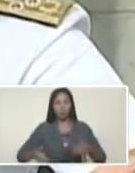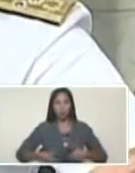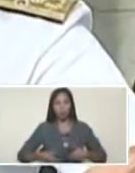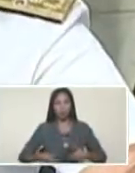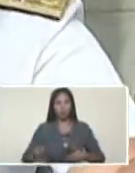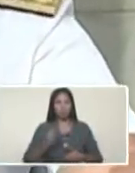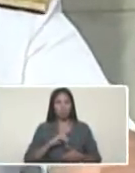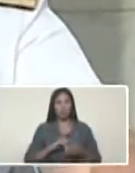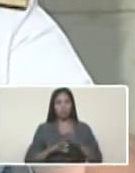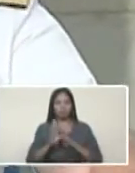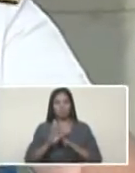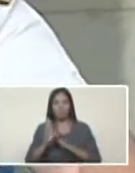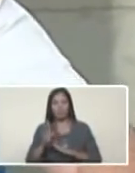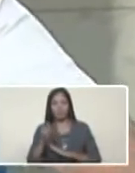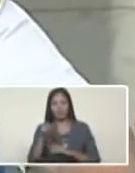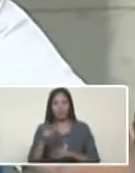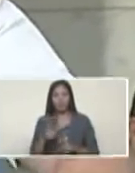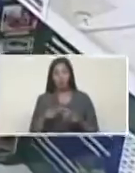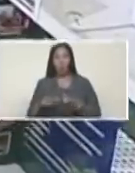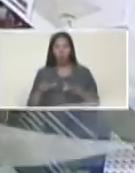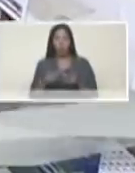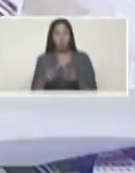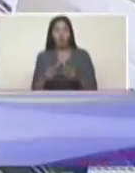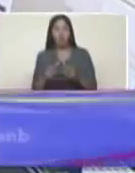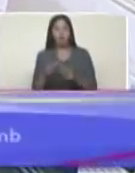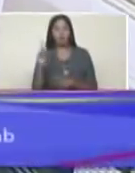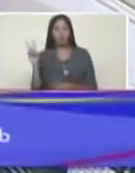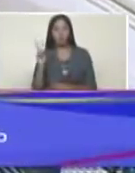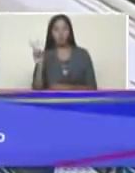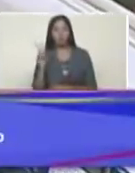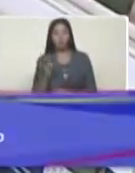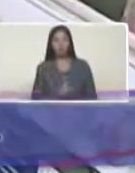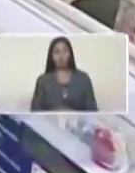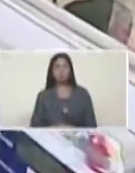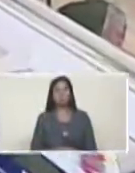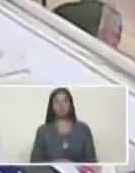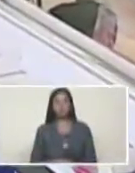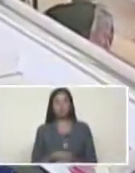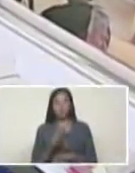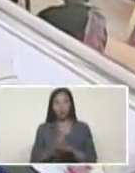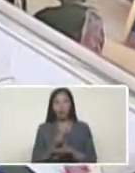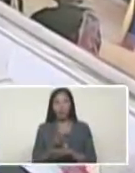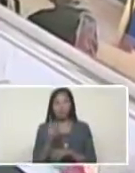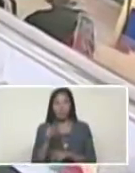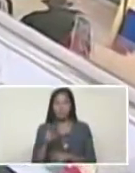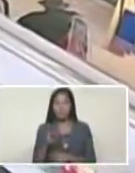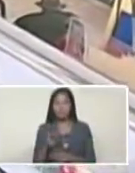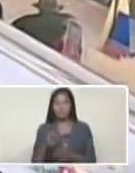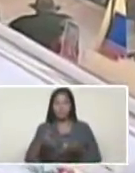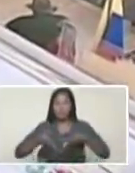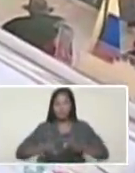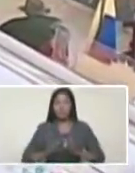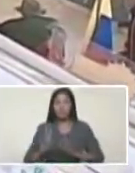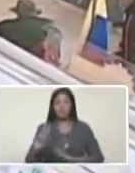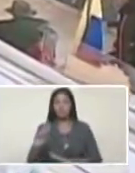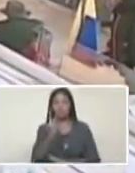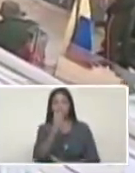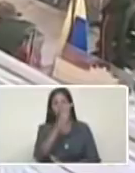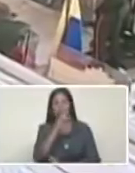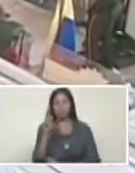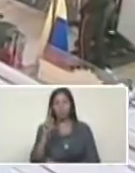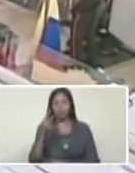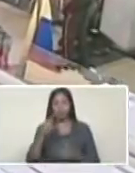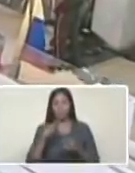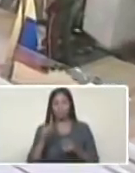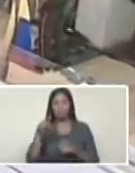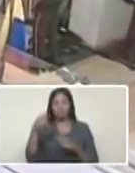hizo allá en Oriente, Mariño, prácticamente se dio el nacimiento a la Segunda República. Y bueno,